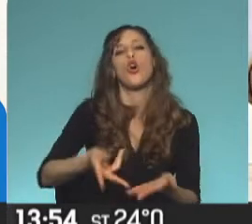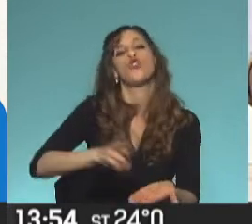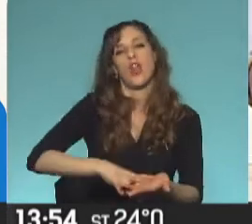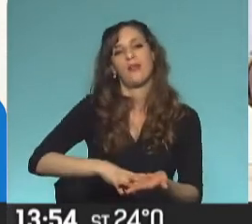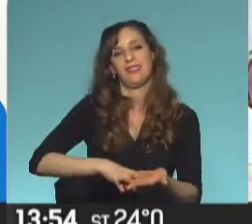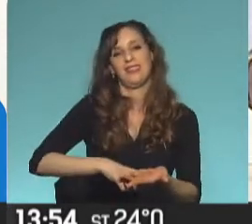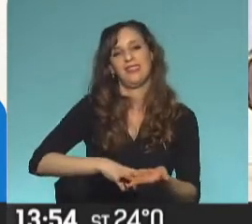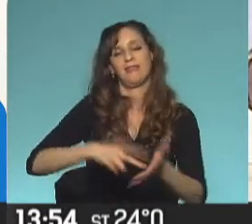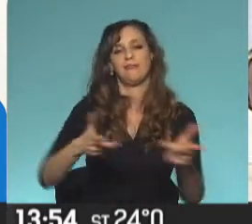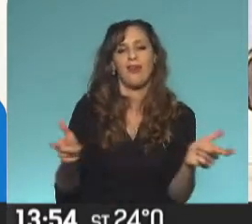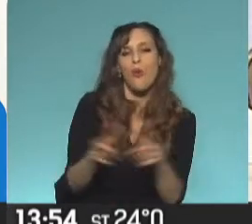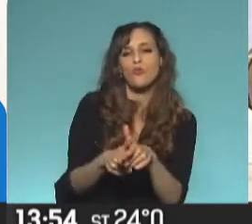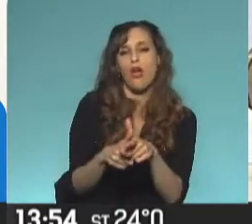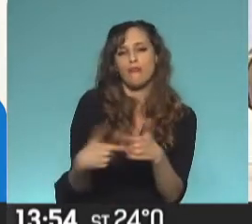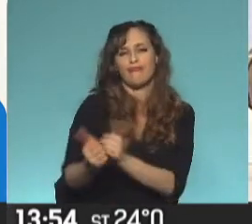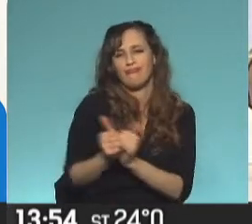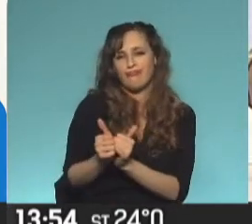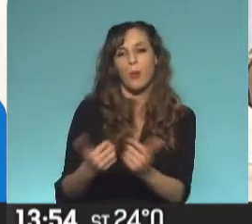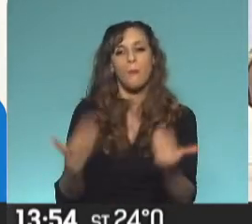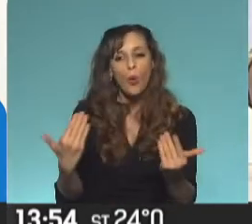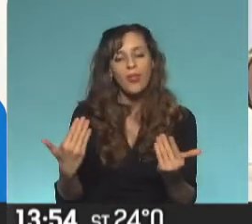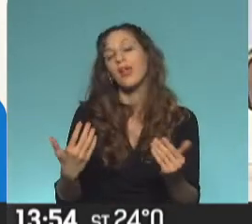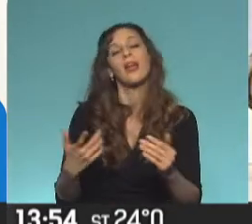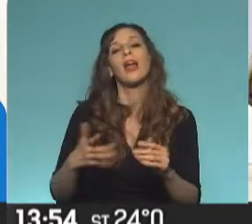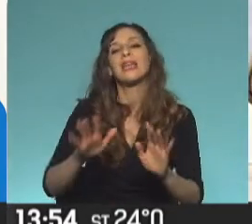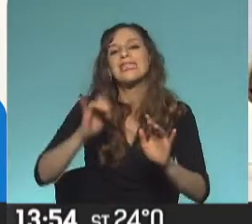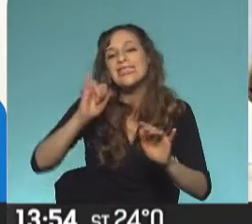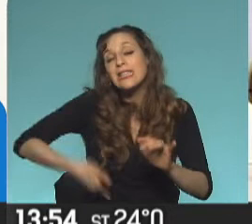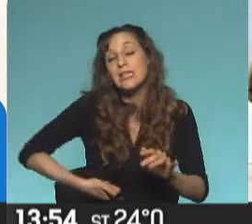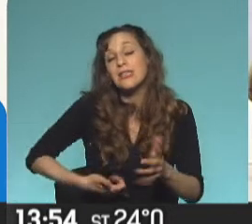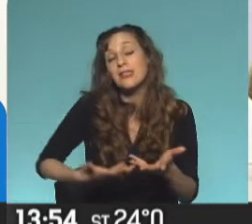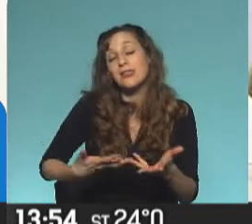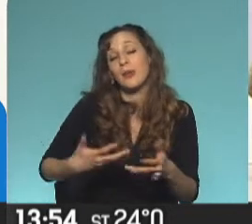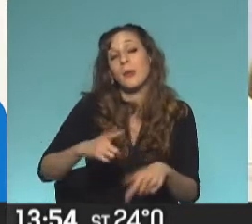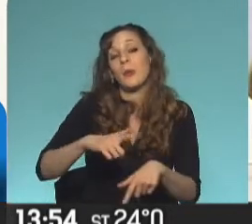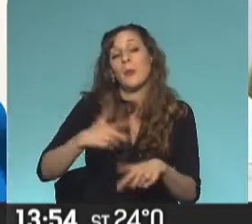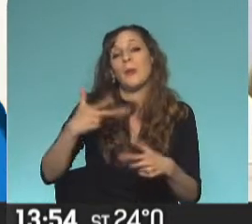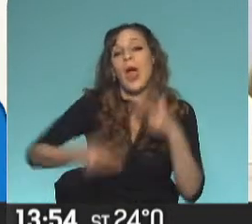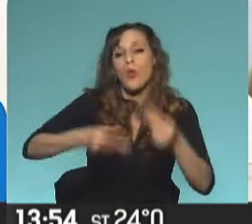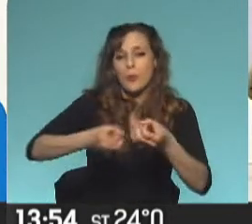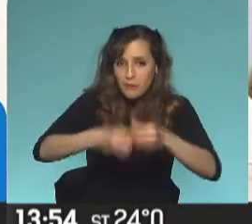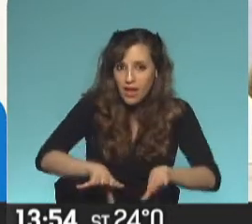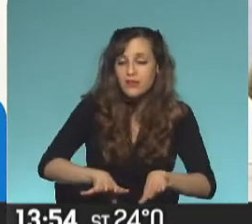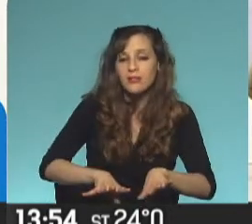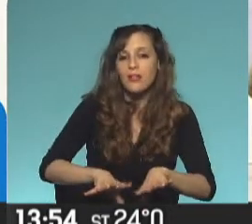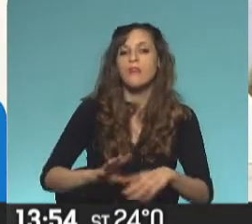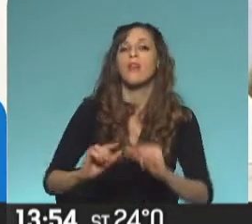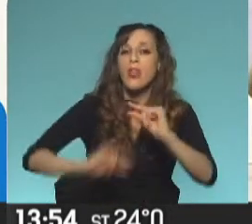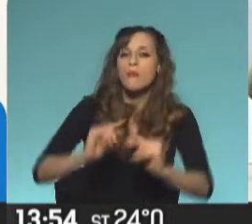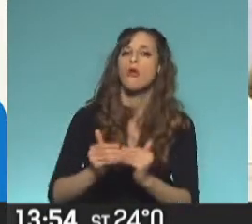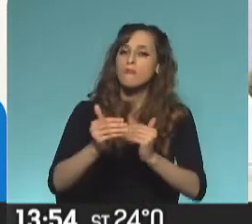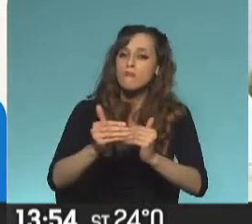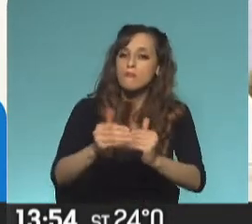a medida que este proceso de vacunación que durará mucho tiempo pero que ya empezó a partir de que este proceso de vacunación vaya avanzando